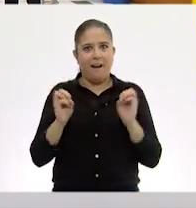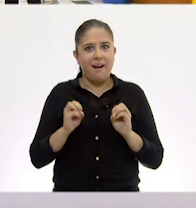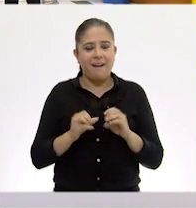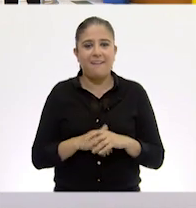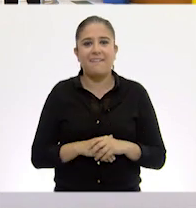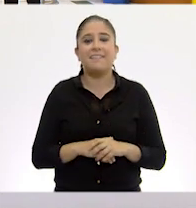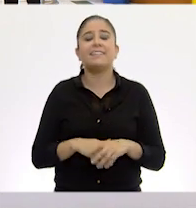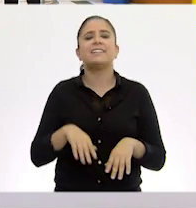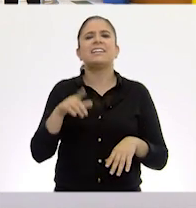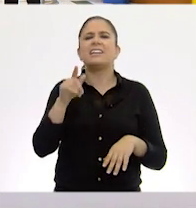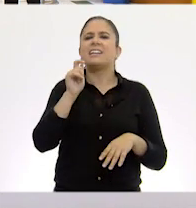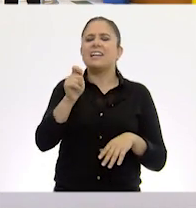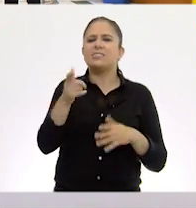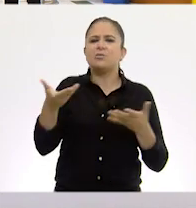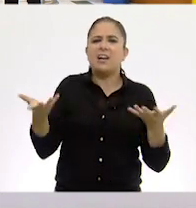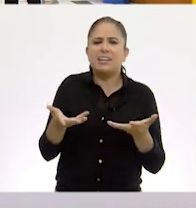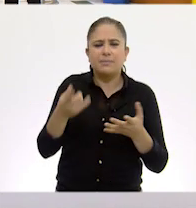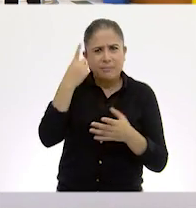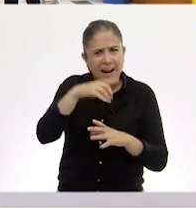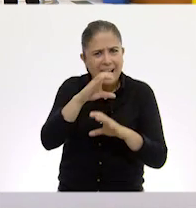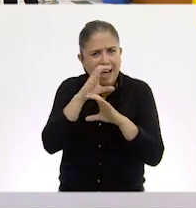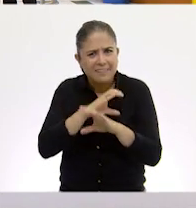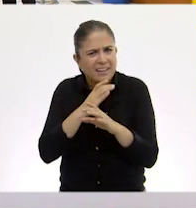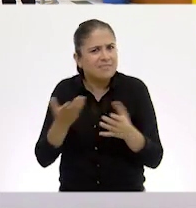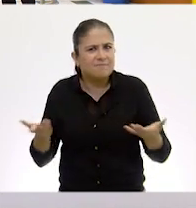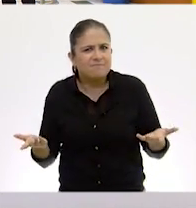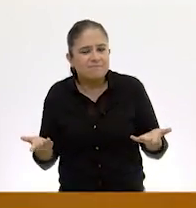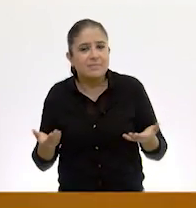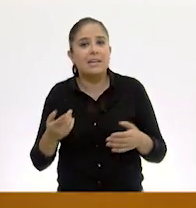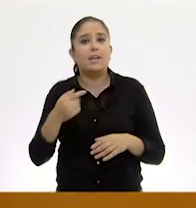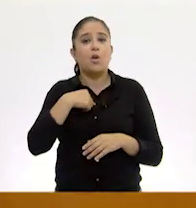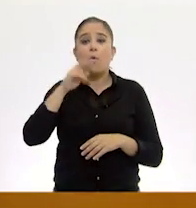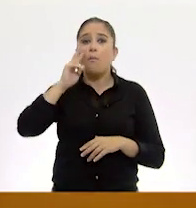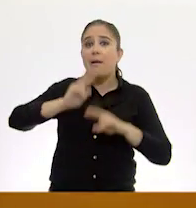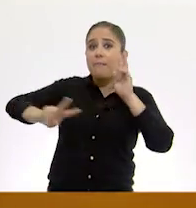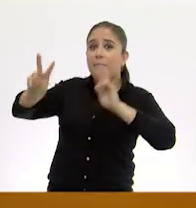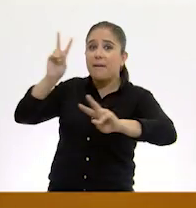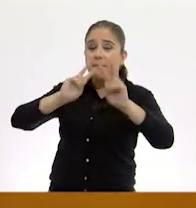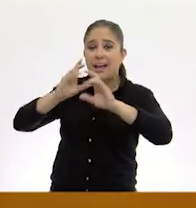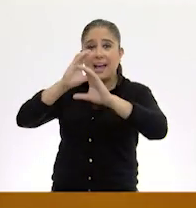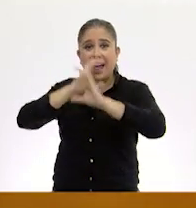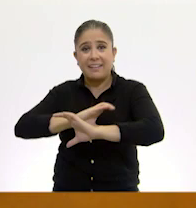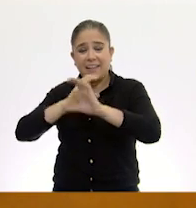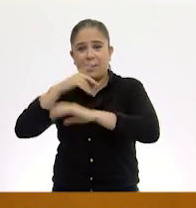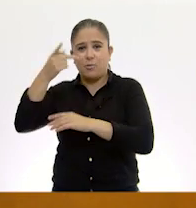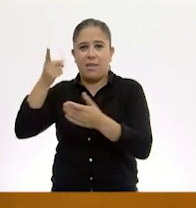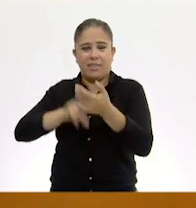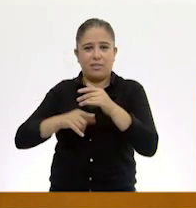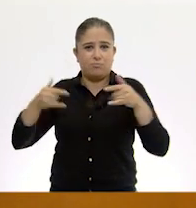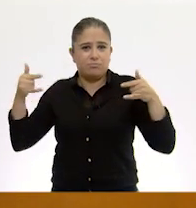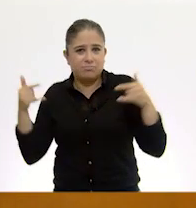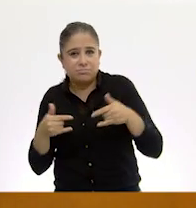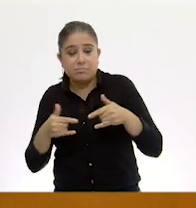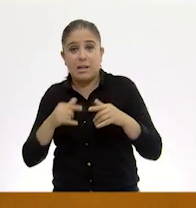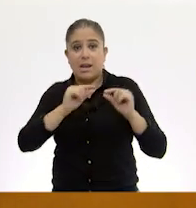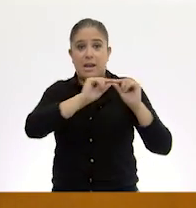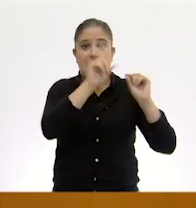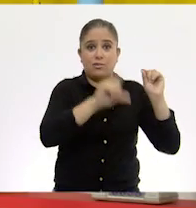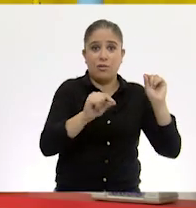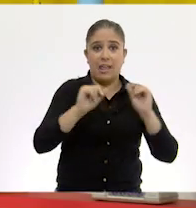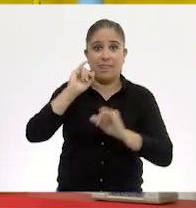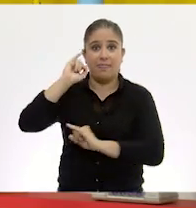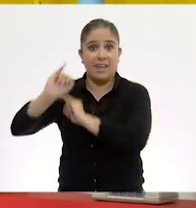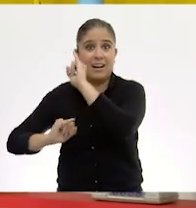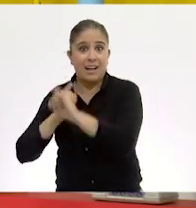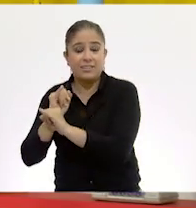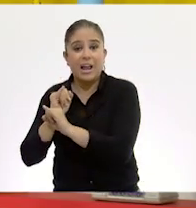a cantar rap? Pues yo creo que ver a artistas geniales de la escena del rap, tanto nacionales como internacionales,